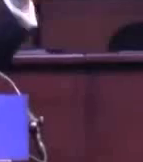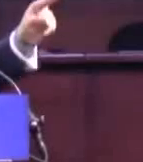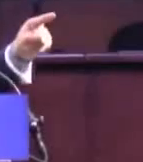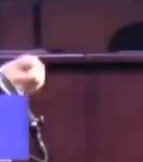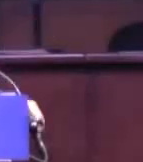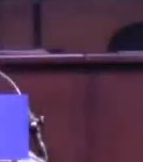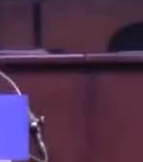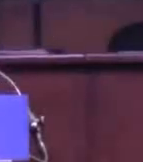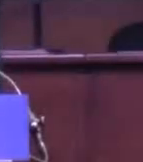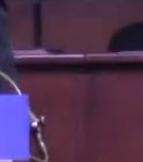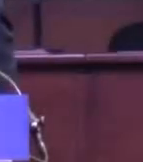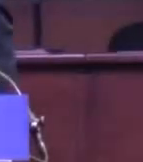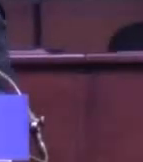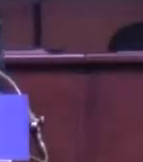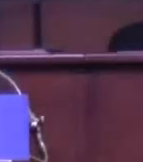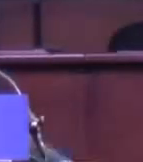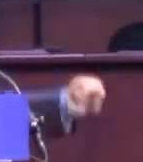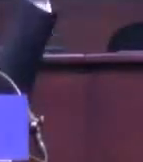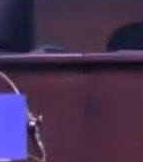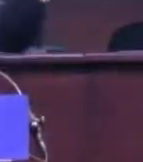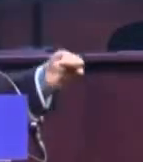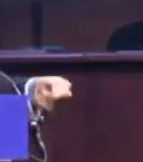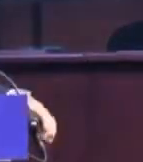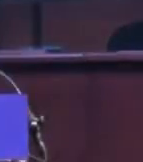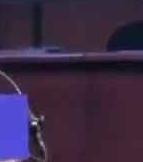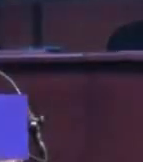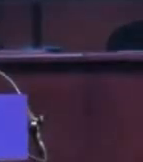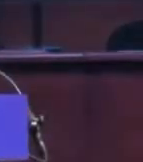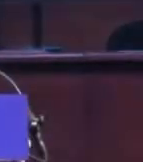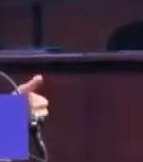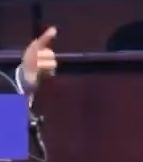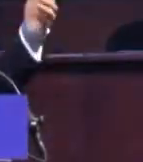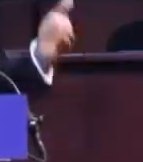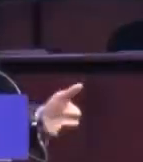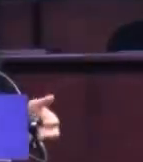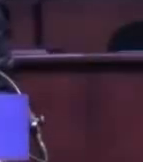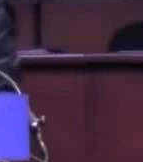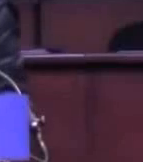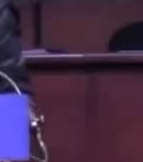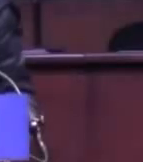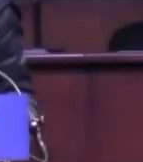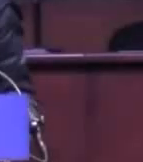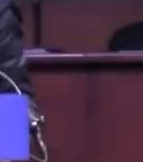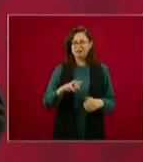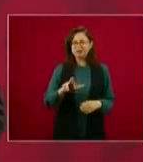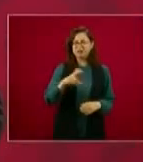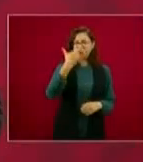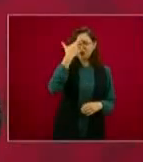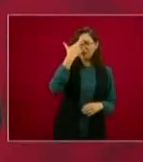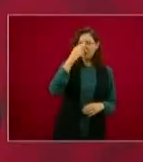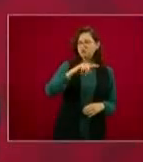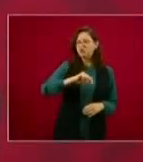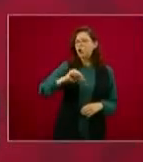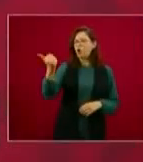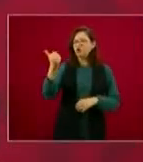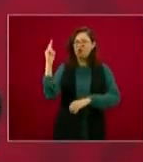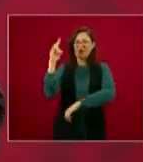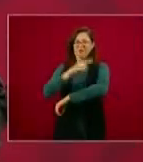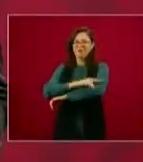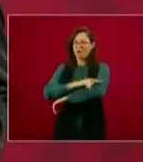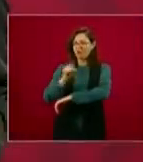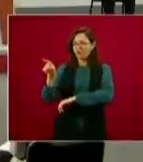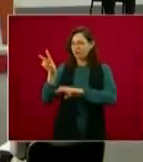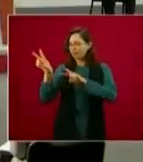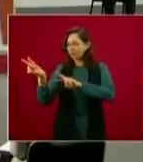de Morena y que orquesta una persecución contra los candidatos de la oposición a través de la Unidad de Inteligencia Financiera,